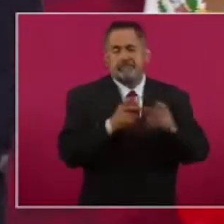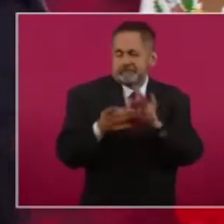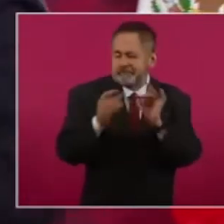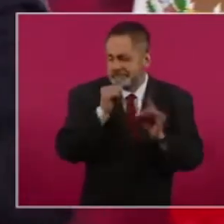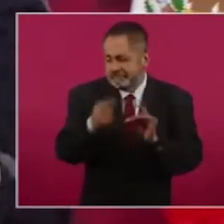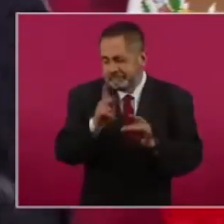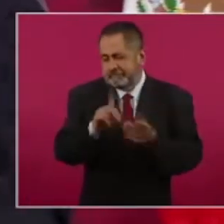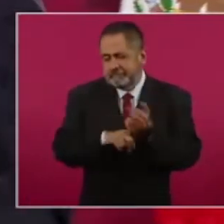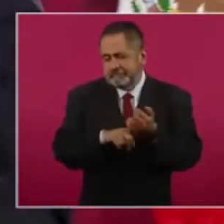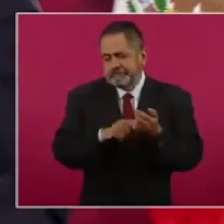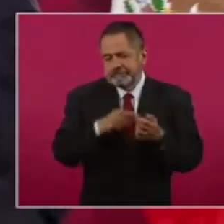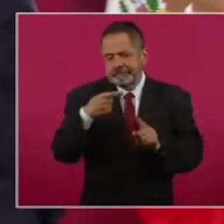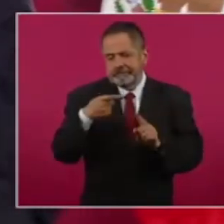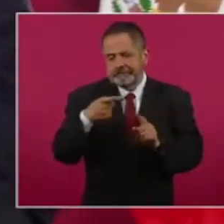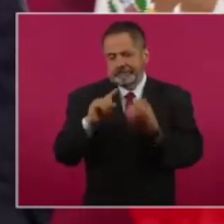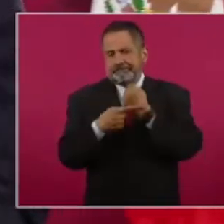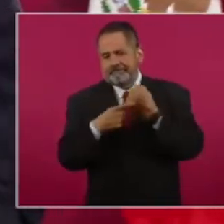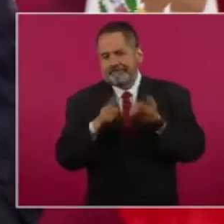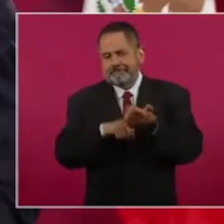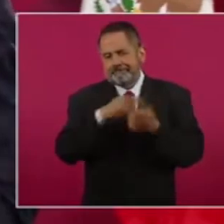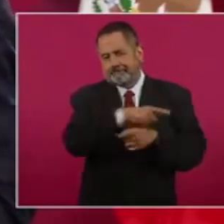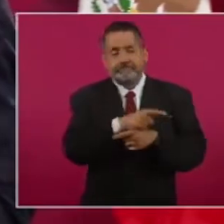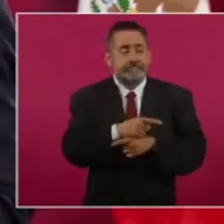pero pues ese era el mensaje.